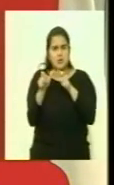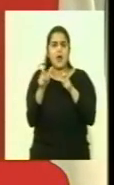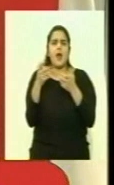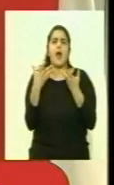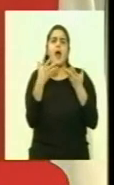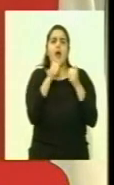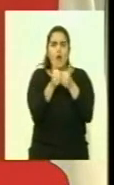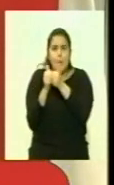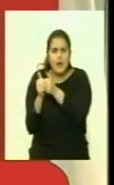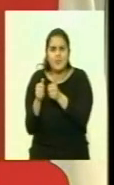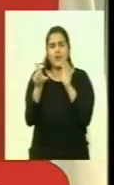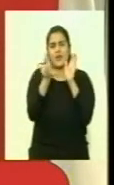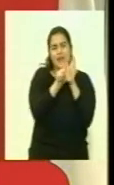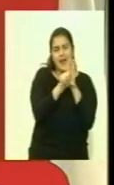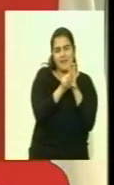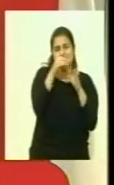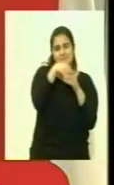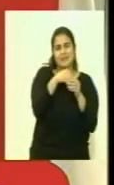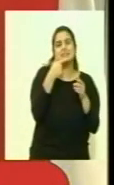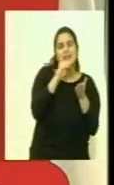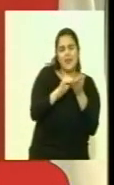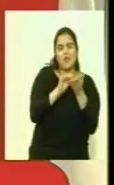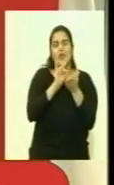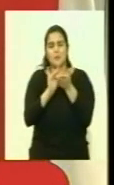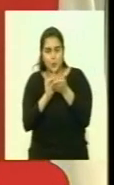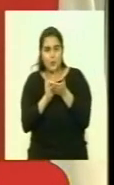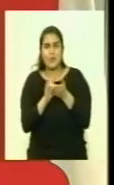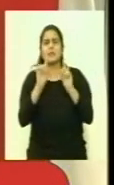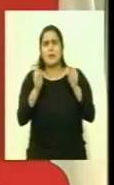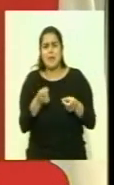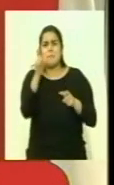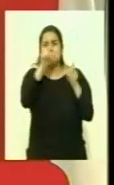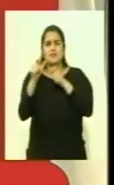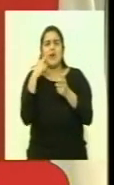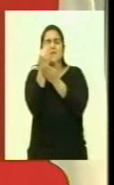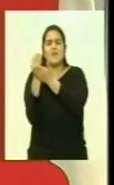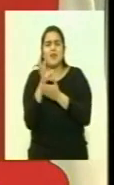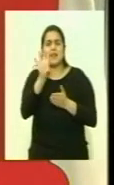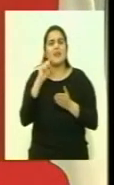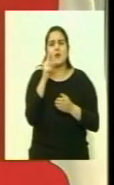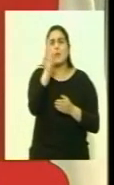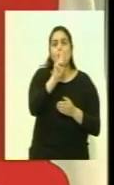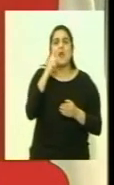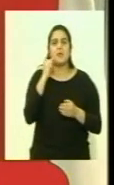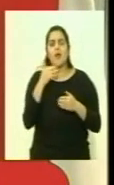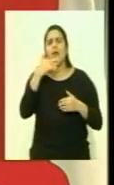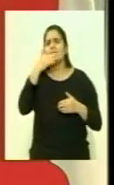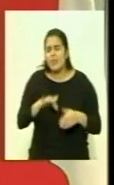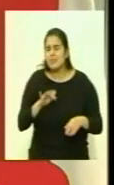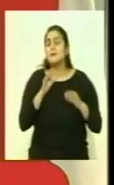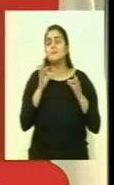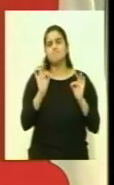esta iniciativa. También mi agradecimiento a todos los entrerrianos y entrerrianas que supieron entender una